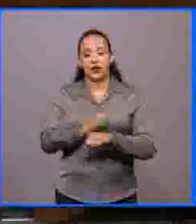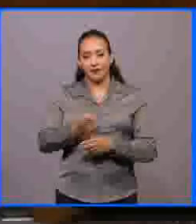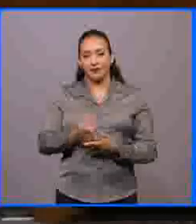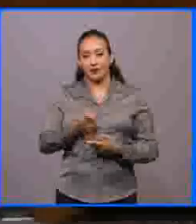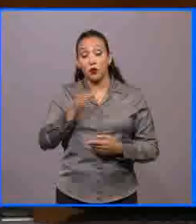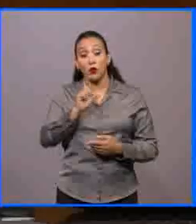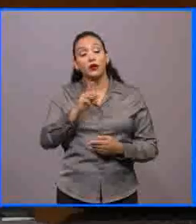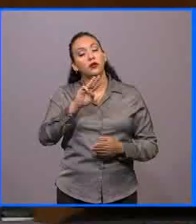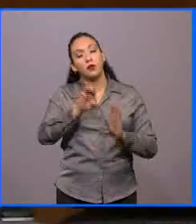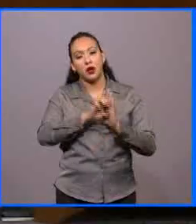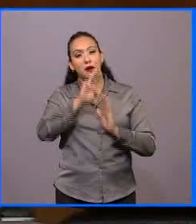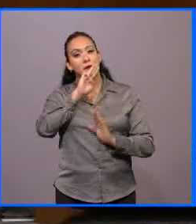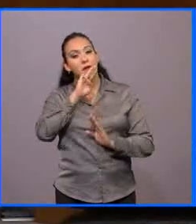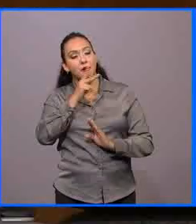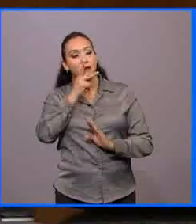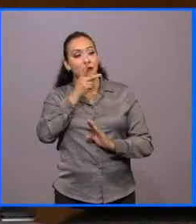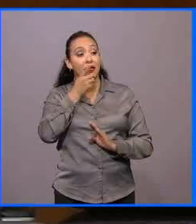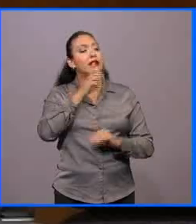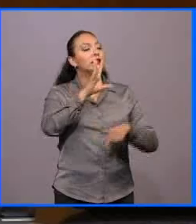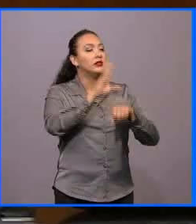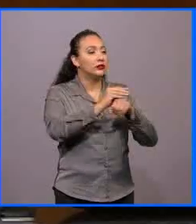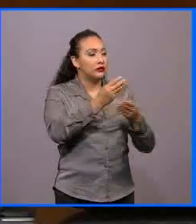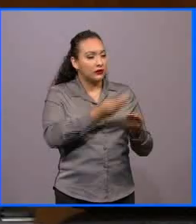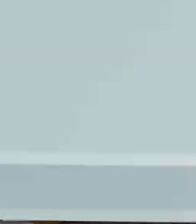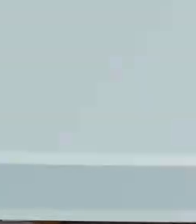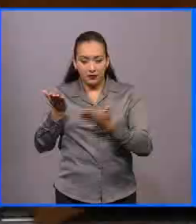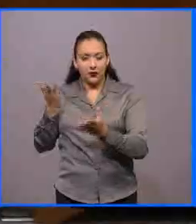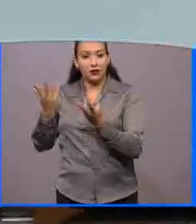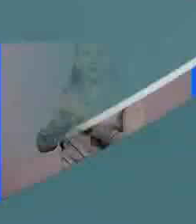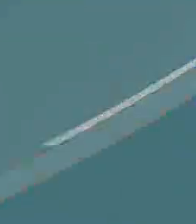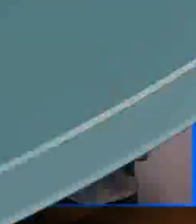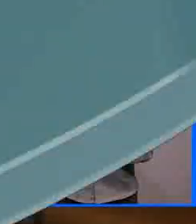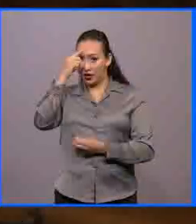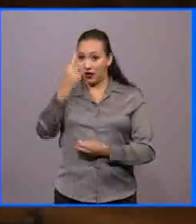prórroga es para ambos progenitores.